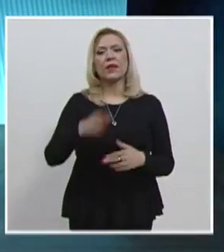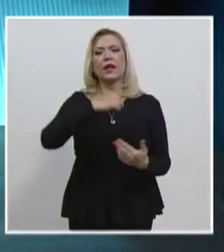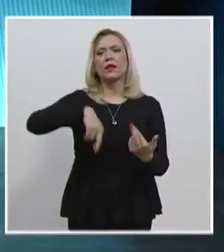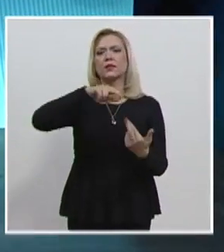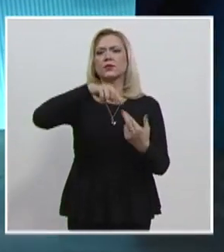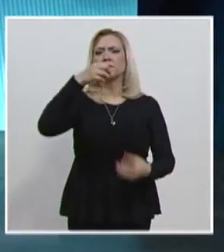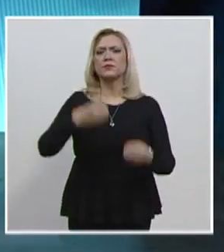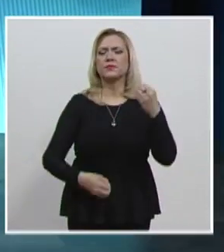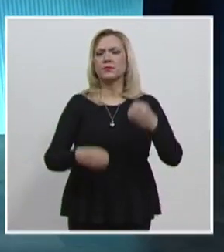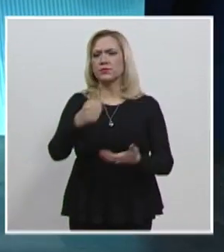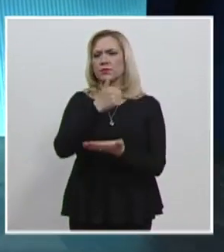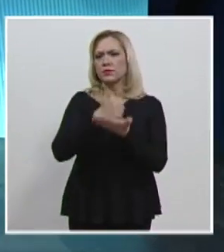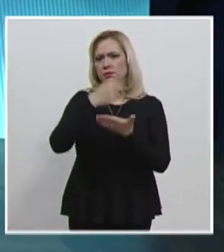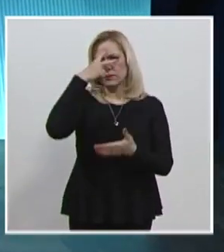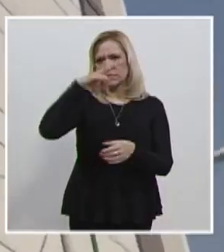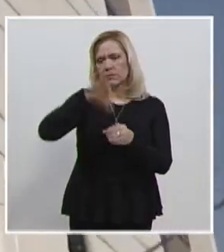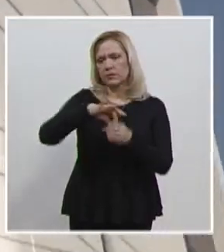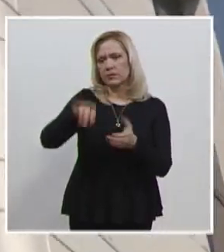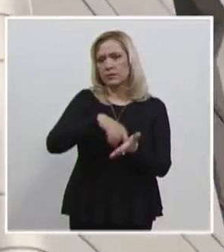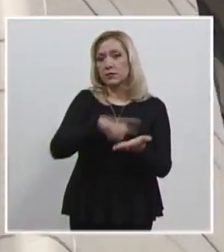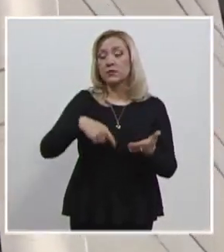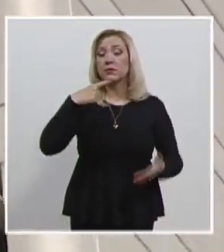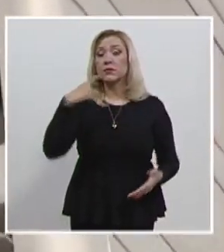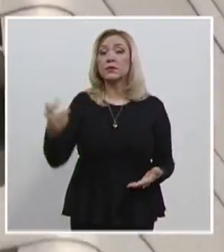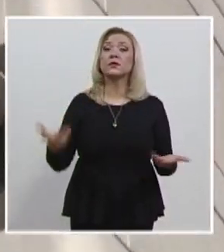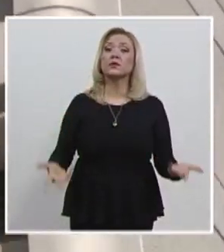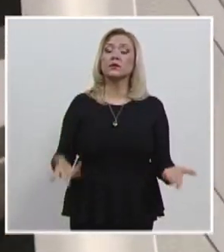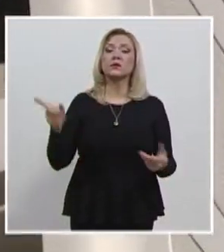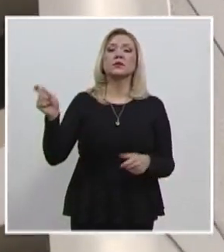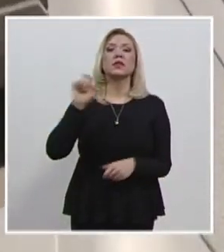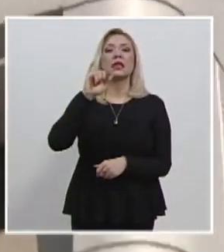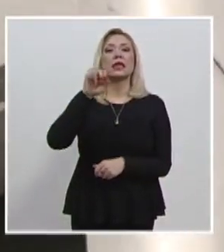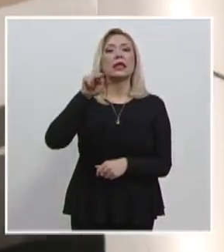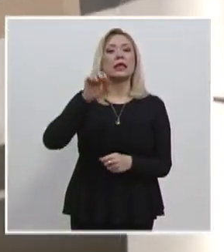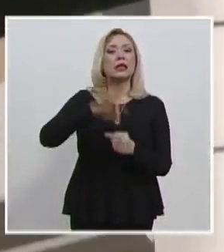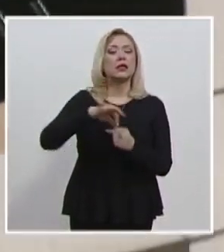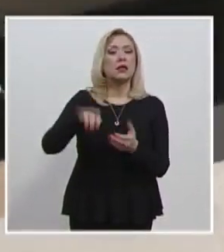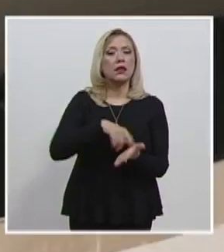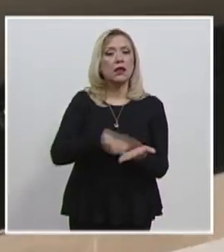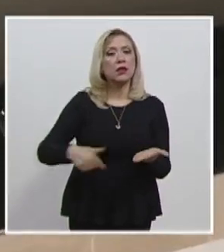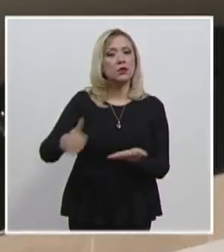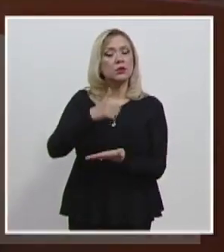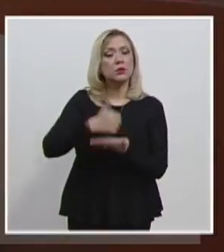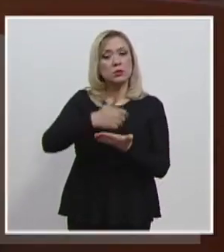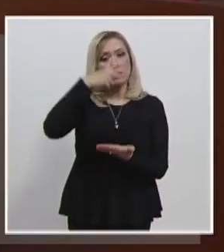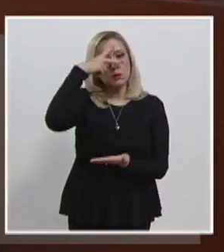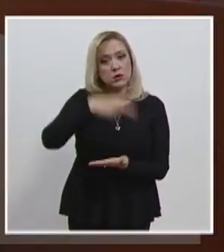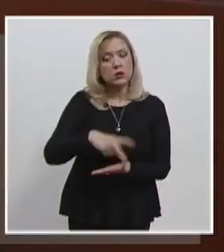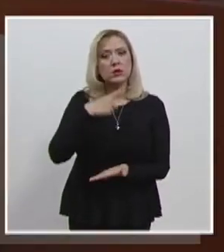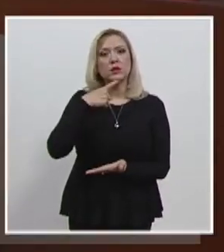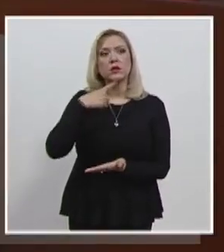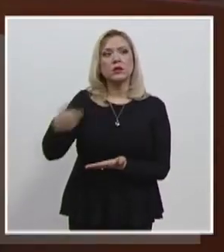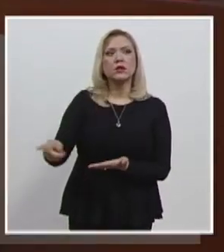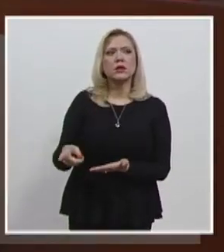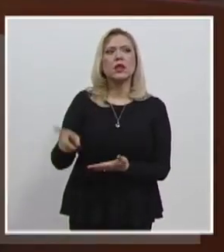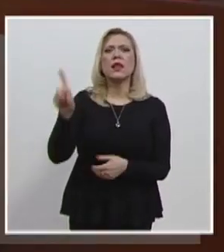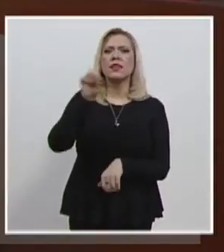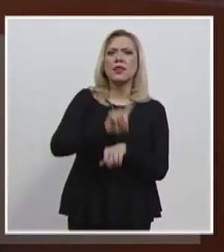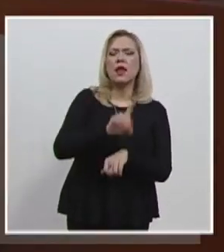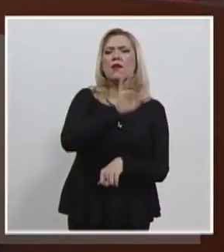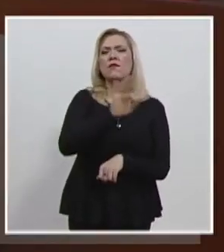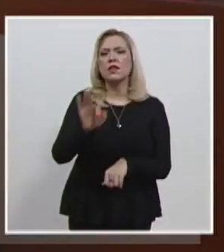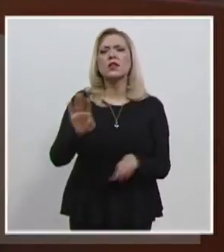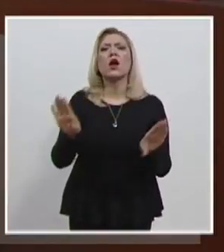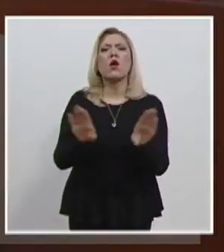de México del tribunal electoral confirmó el acuerdo del Consejo local del INE en la capital del país que establece las fechas para el